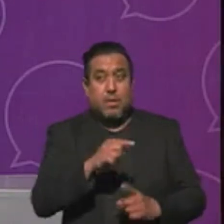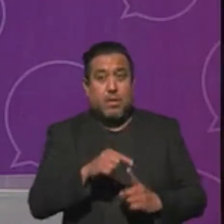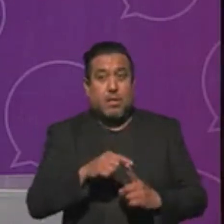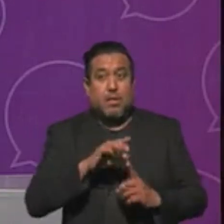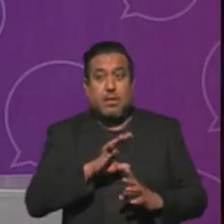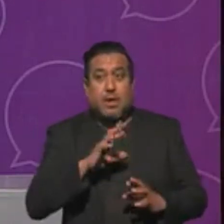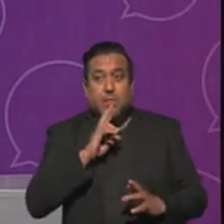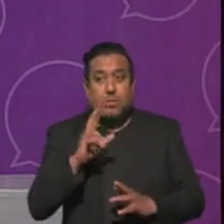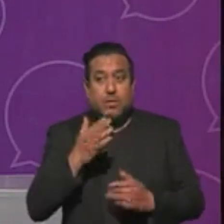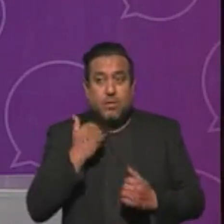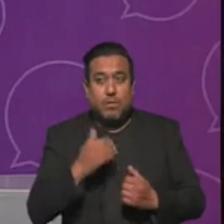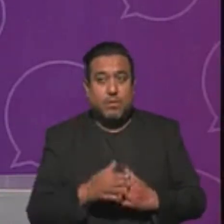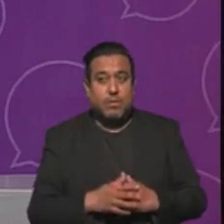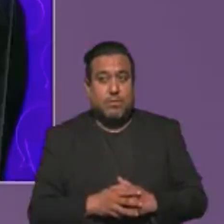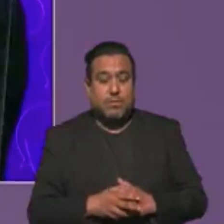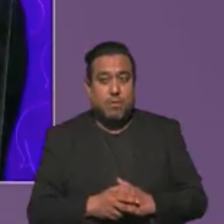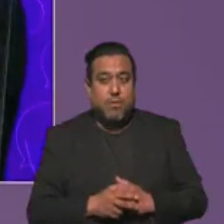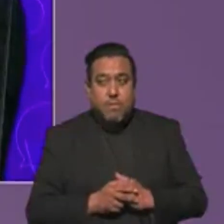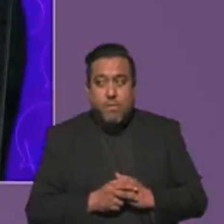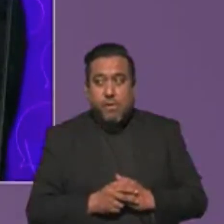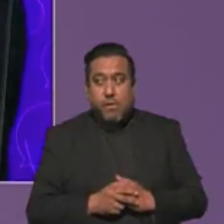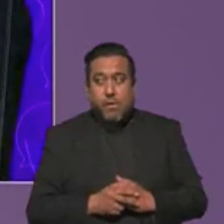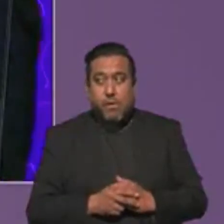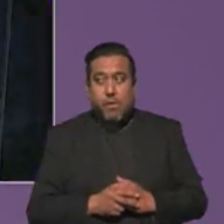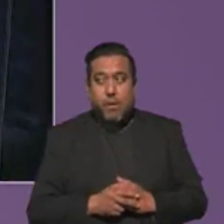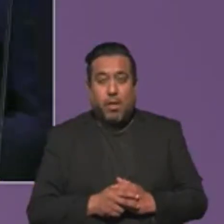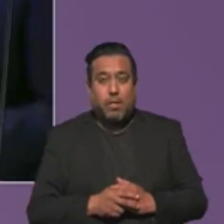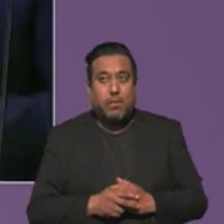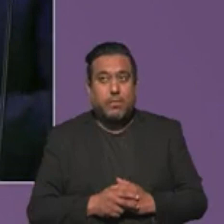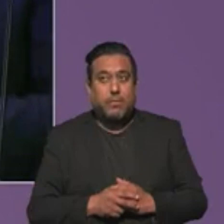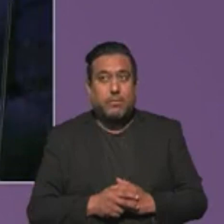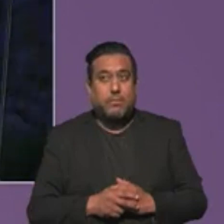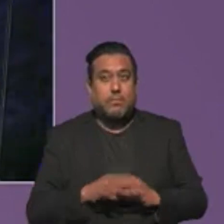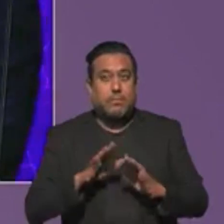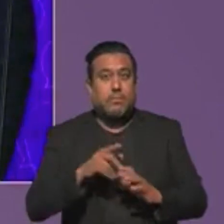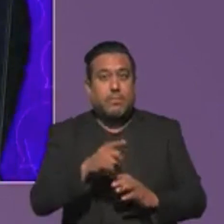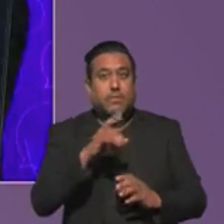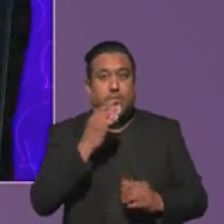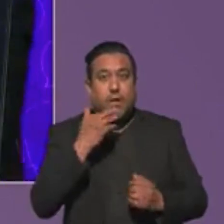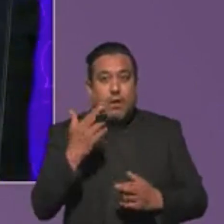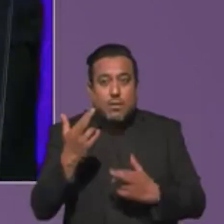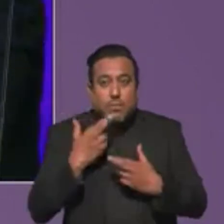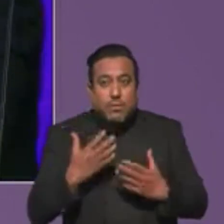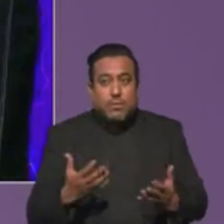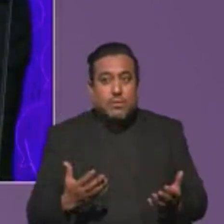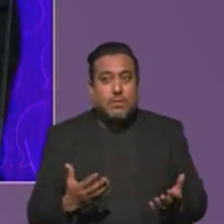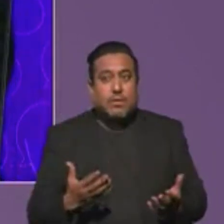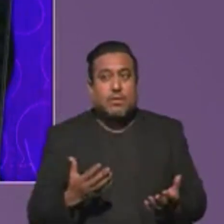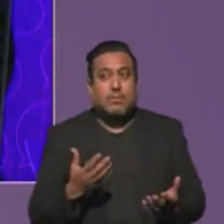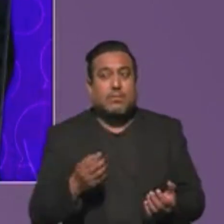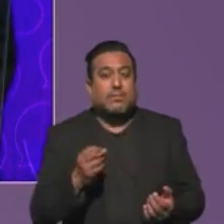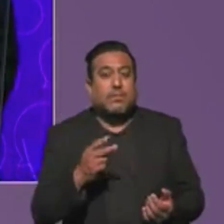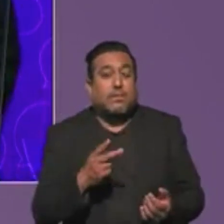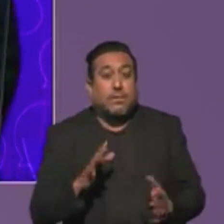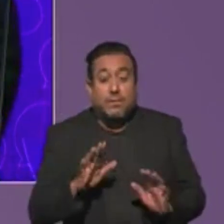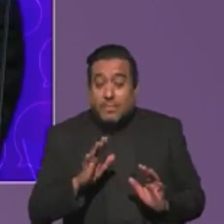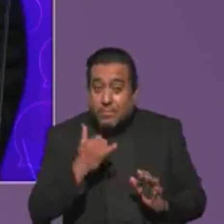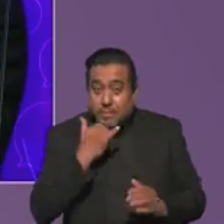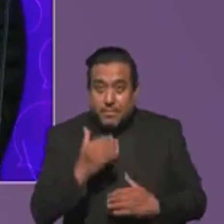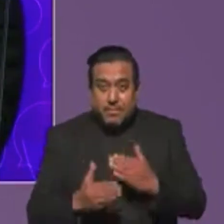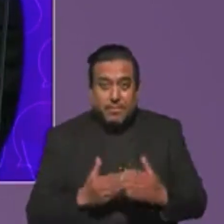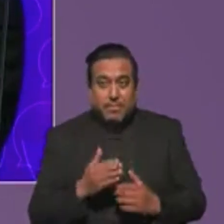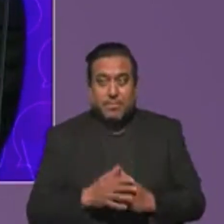de la réplica adelante candidato 30 segundos Ah caray Pues entonces para qué les pregunto si ya pero bueno este